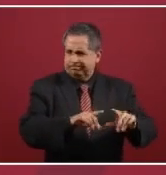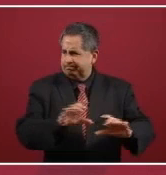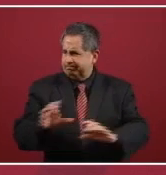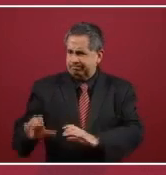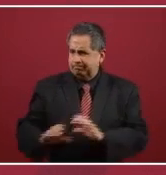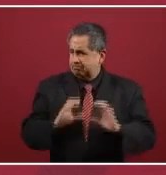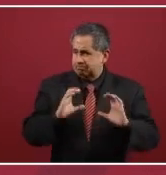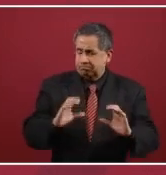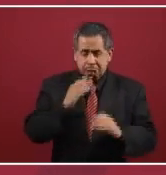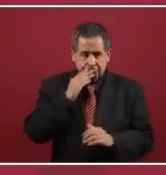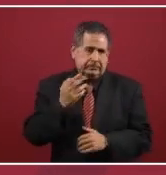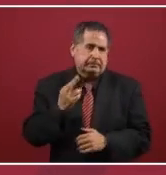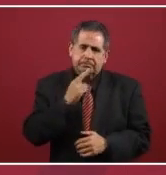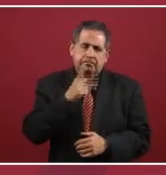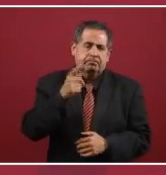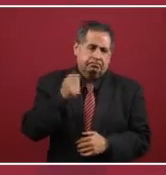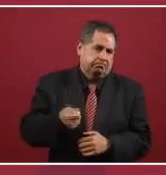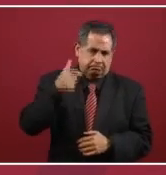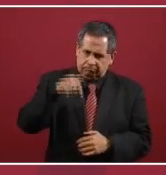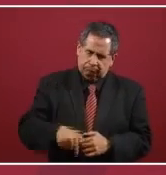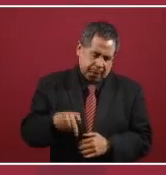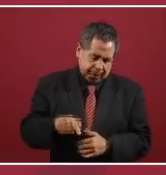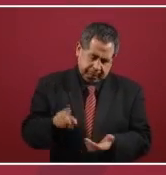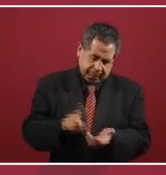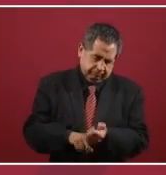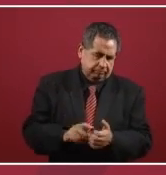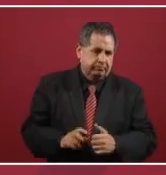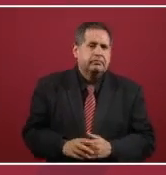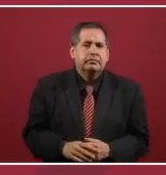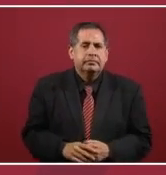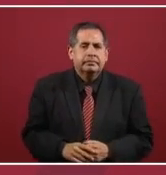porque si